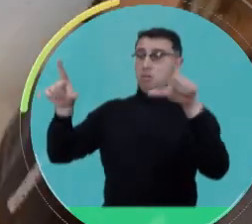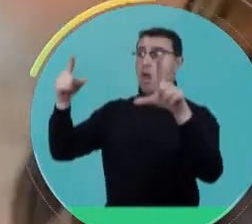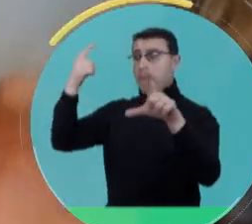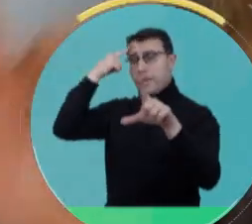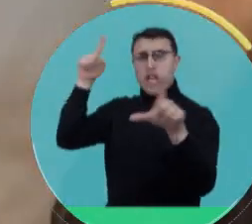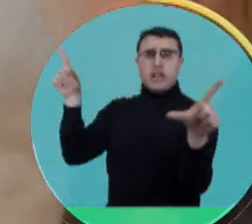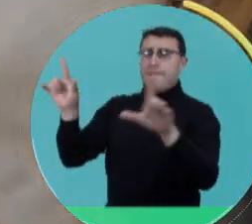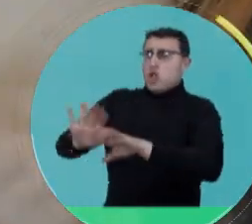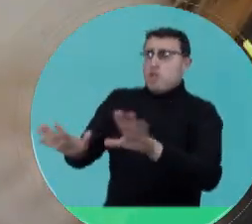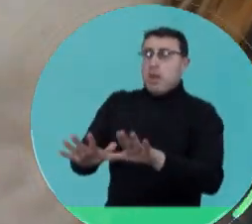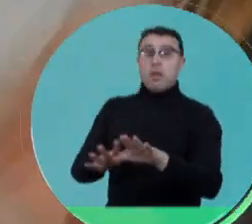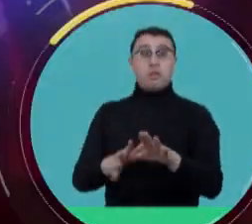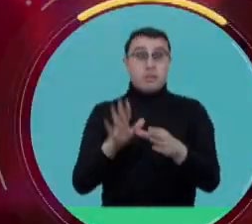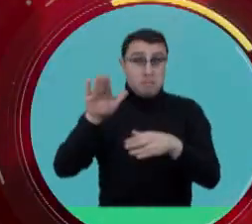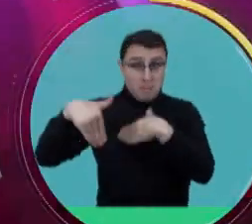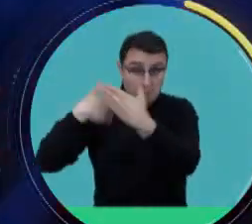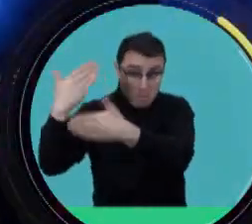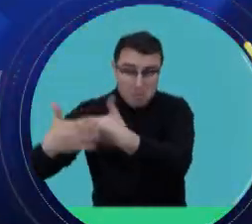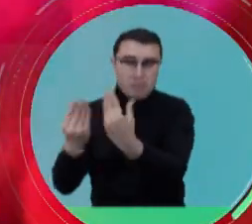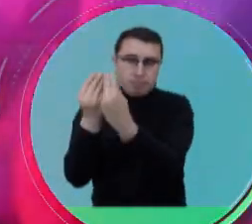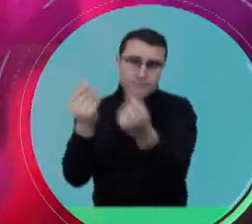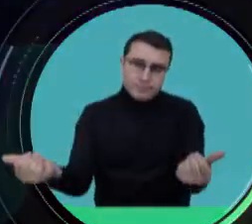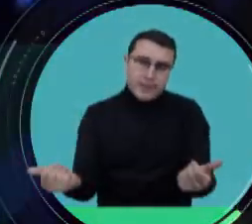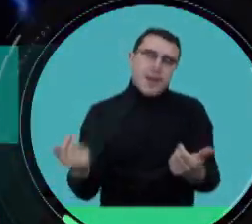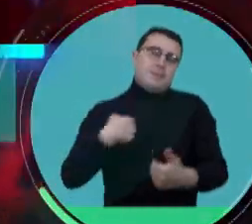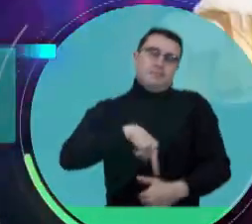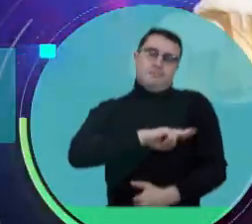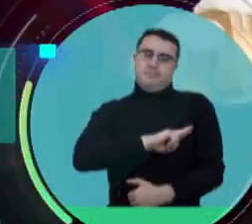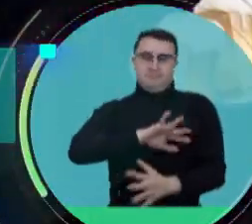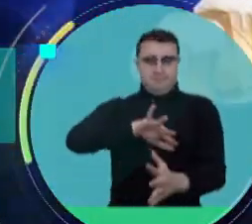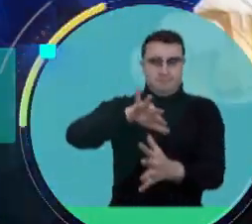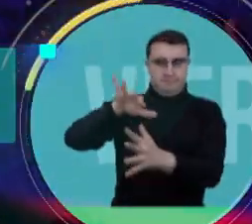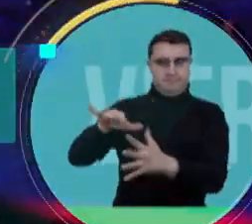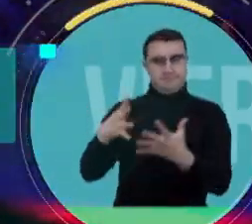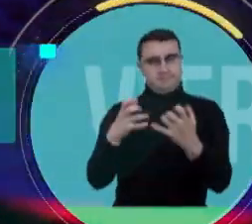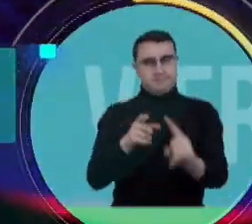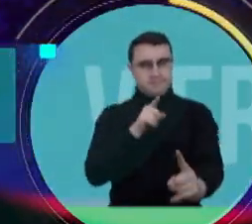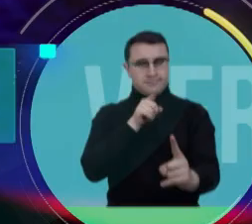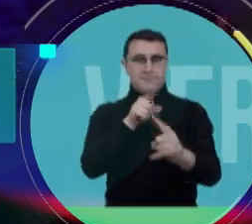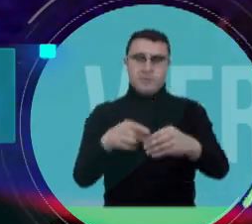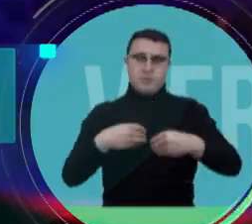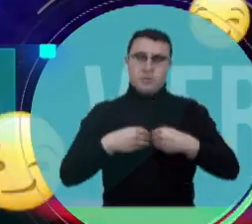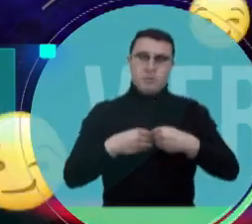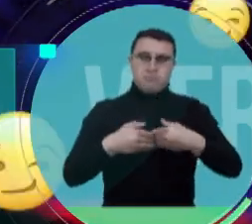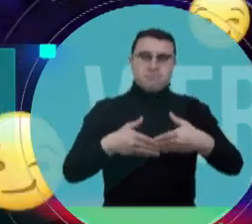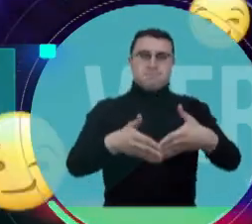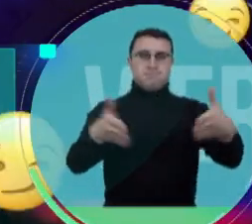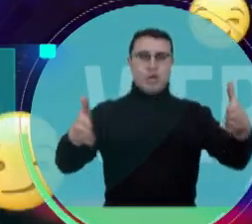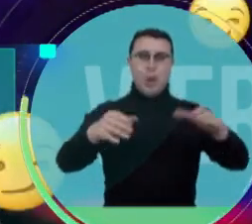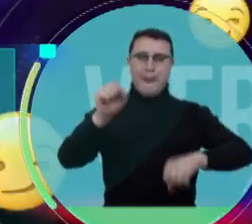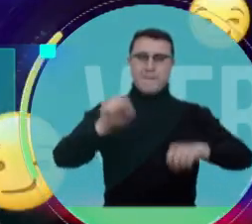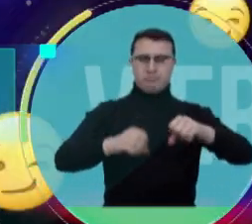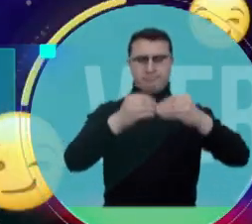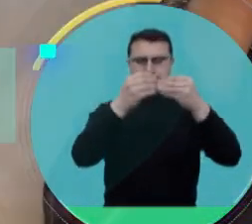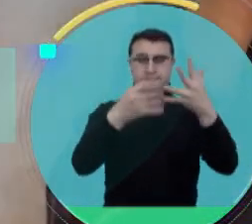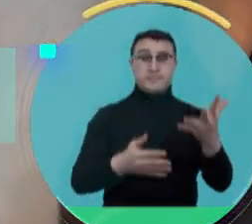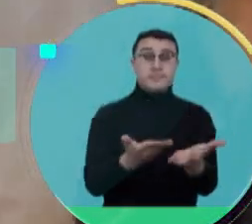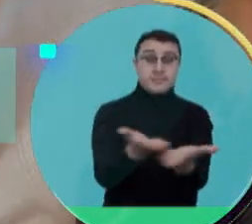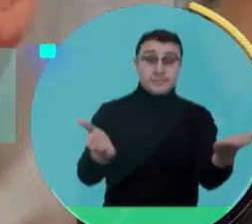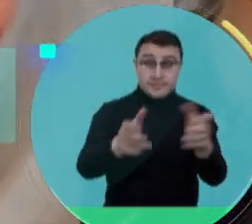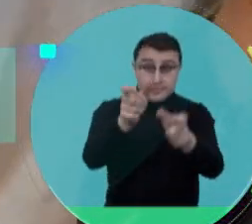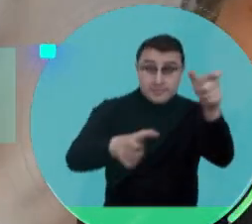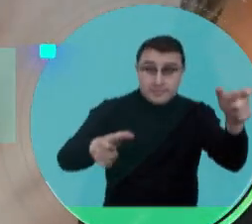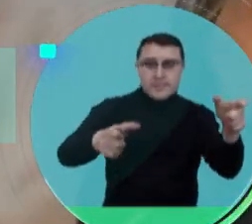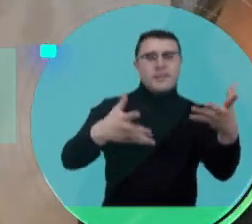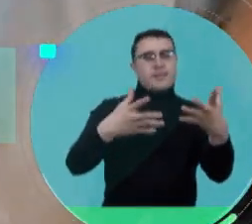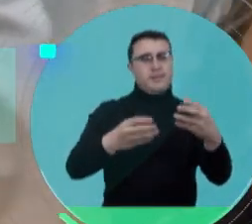así está en la tendencia a esaparecer entonces La idea es que abrir las posibilidades y y hacerle entender a